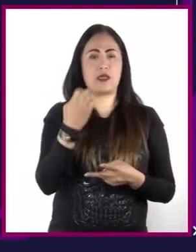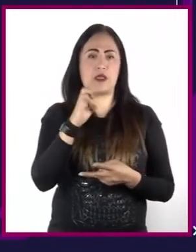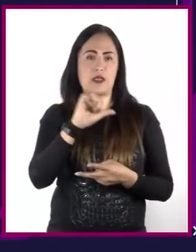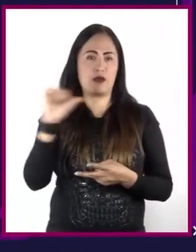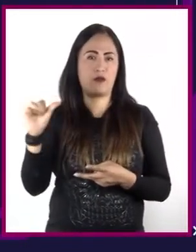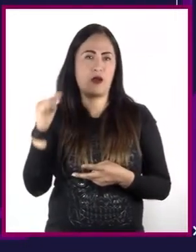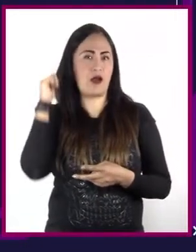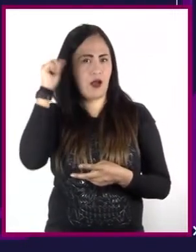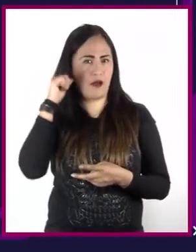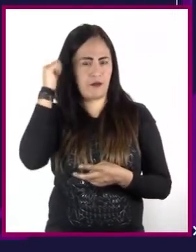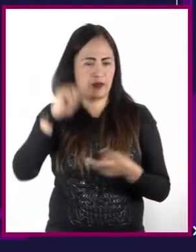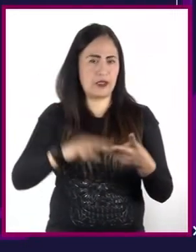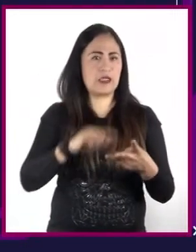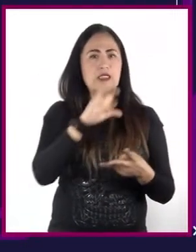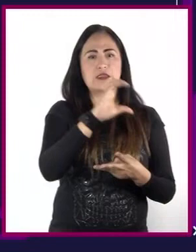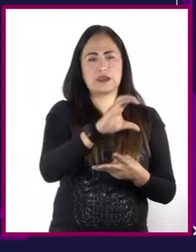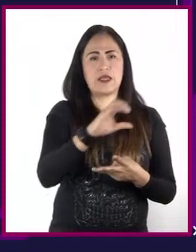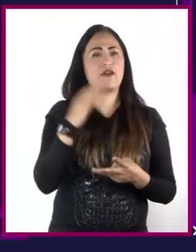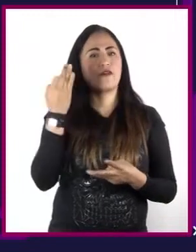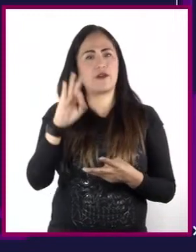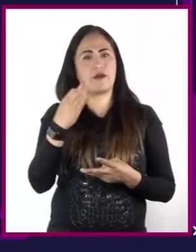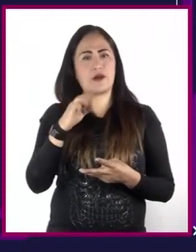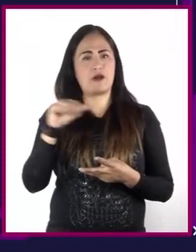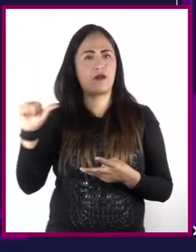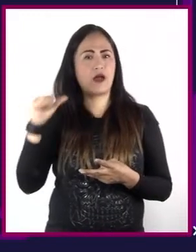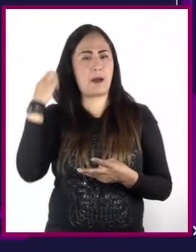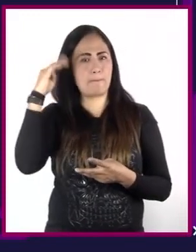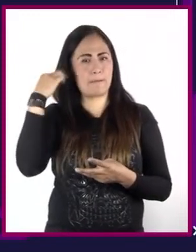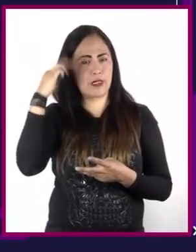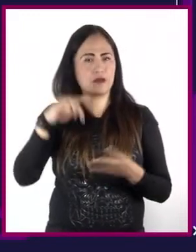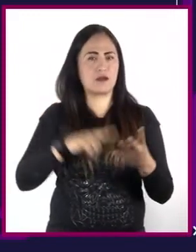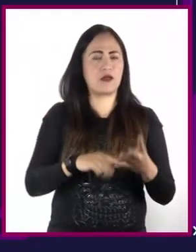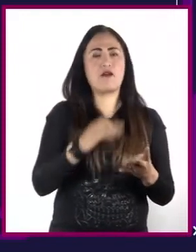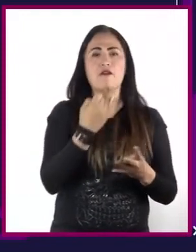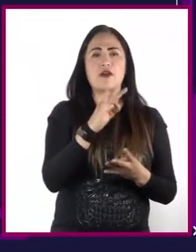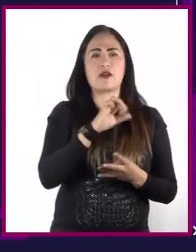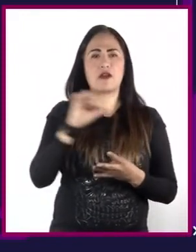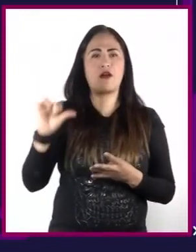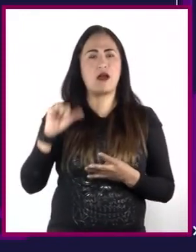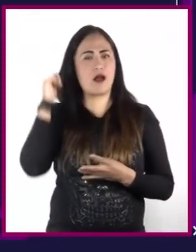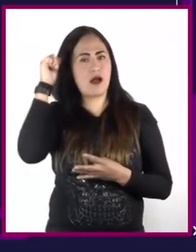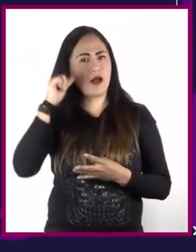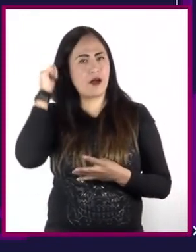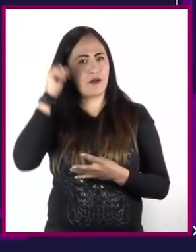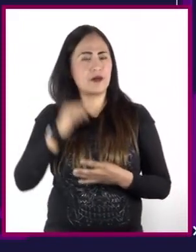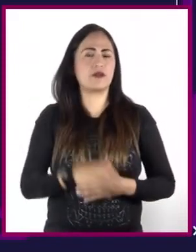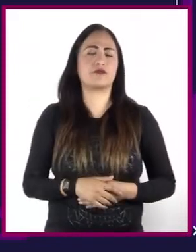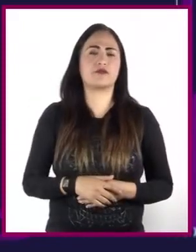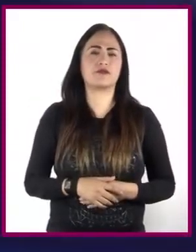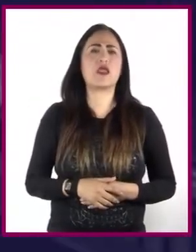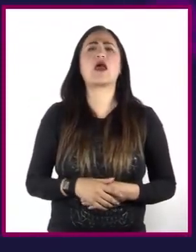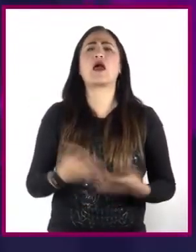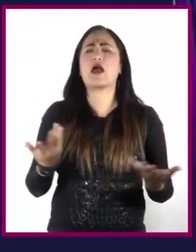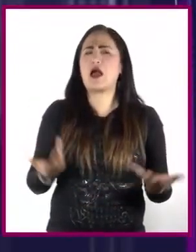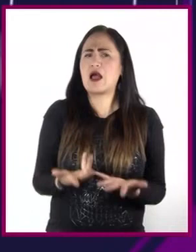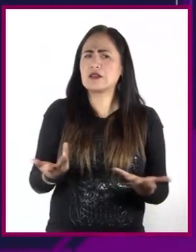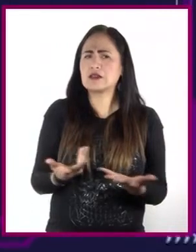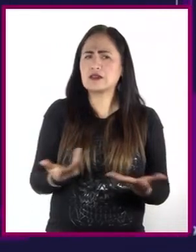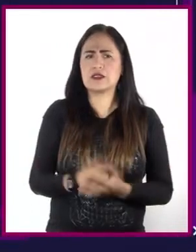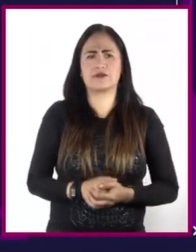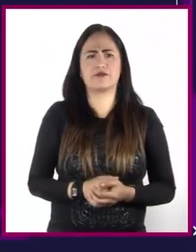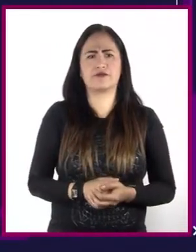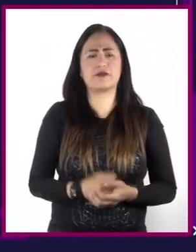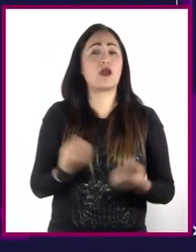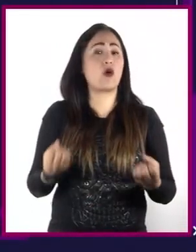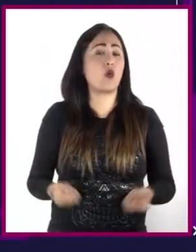enero-abril, C, febrero-marzo, D, febrero-abril. Lo primero que debemos hacer es calcular